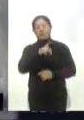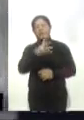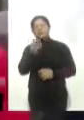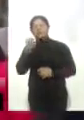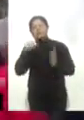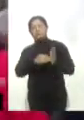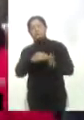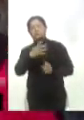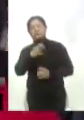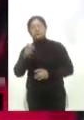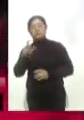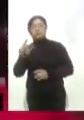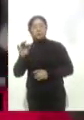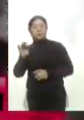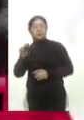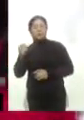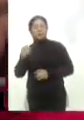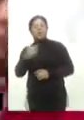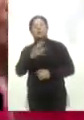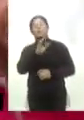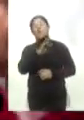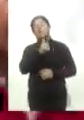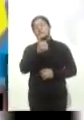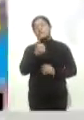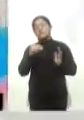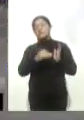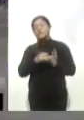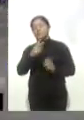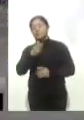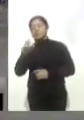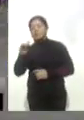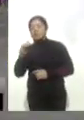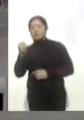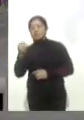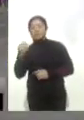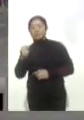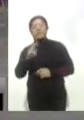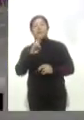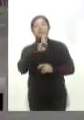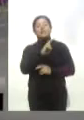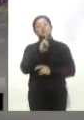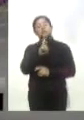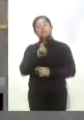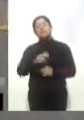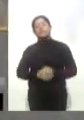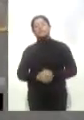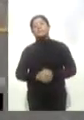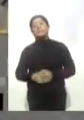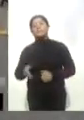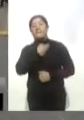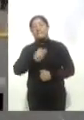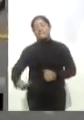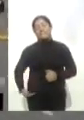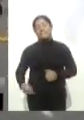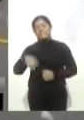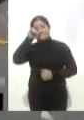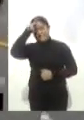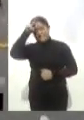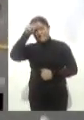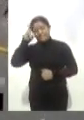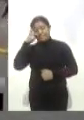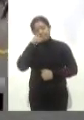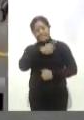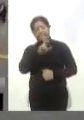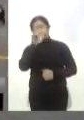y el Reino Unido con 46.299. El presidente de Perú, Martín Vizcarra, cuestionó el martes la negativa